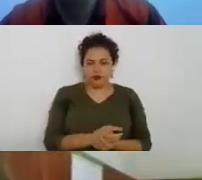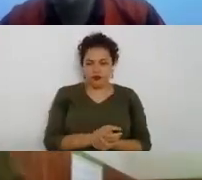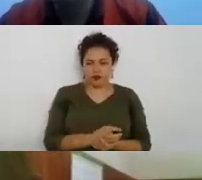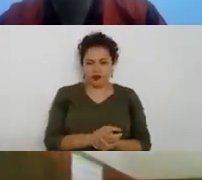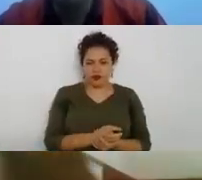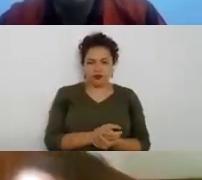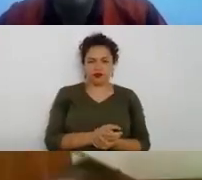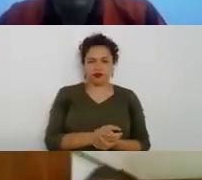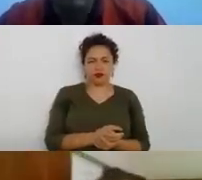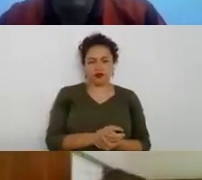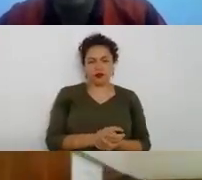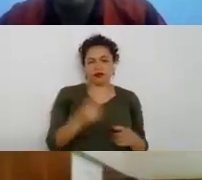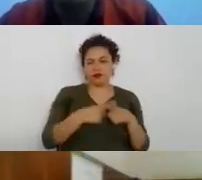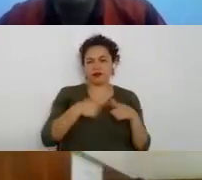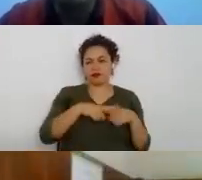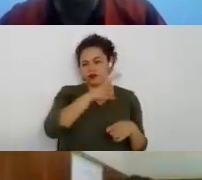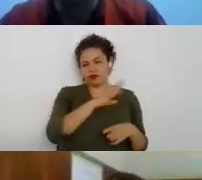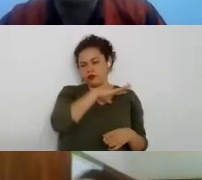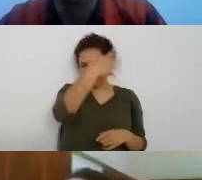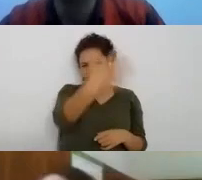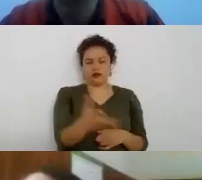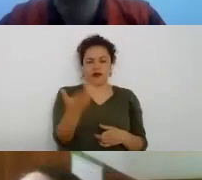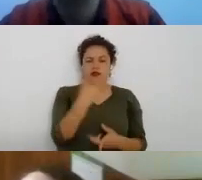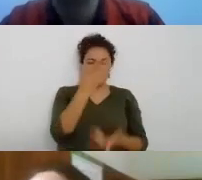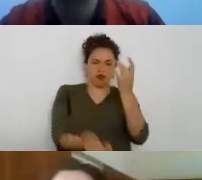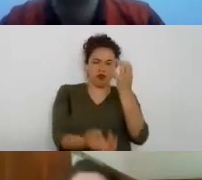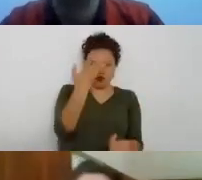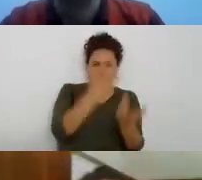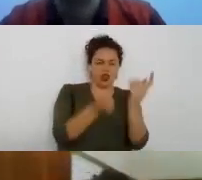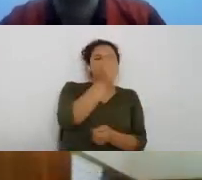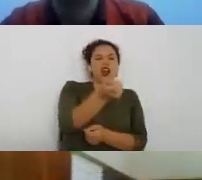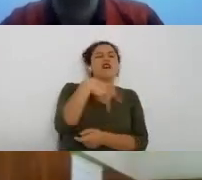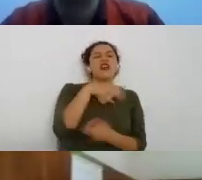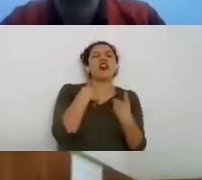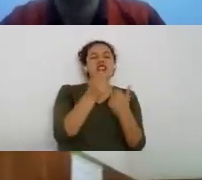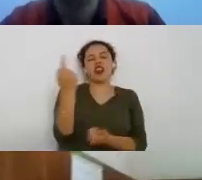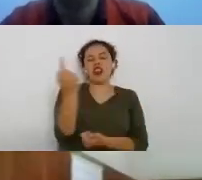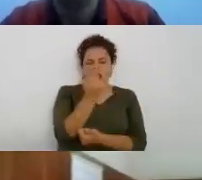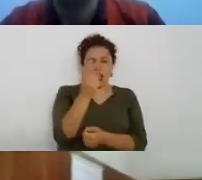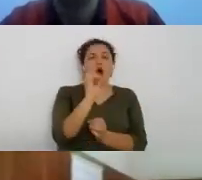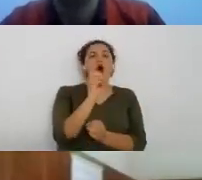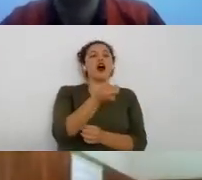así, a grandes rasgos, decirme qué es una quemadura? ¿O qué entienden por una quemadura?